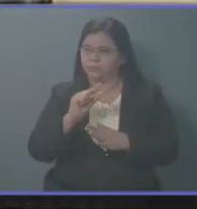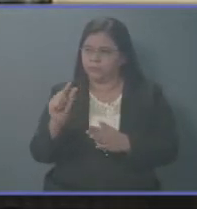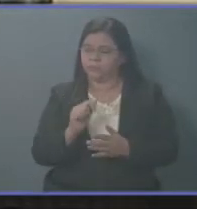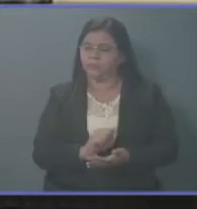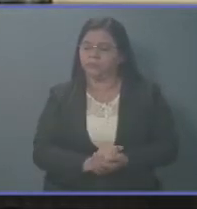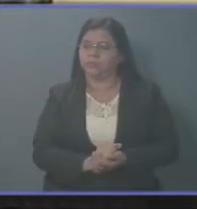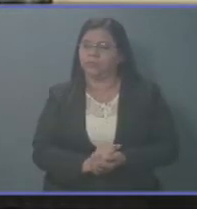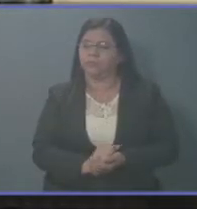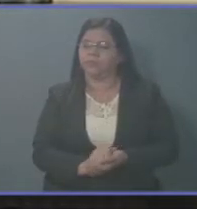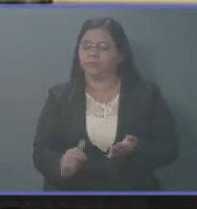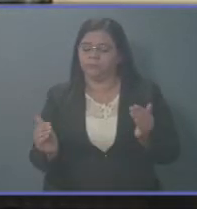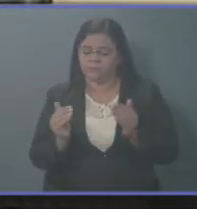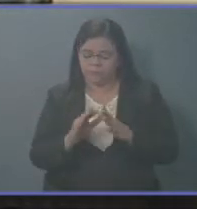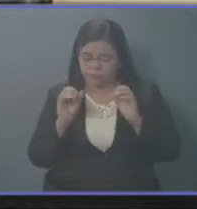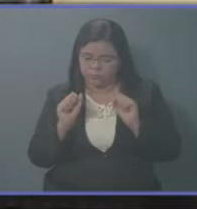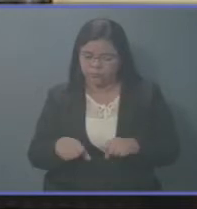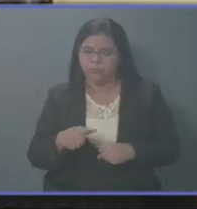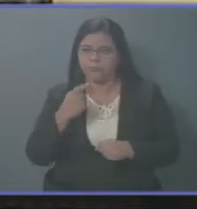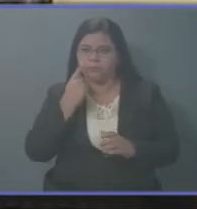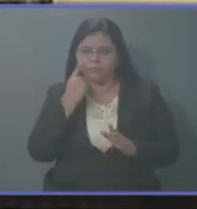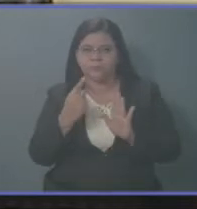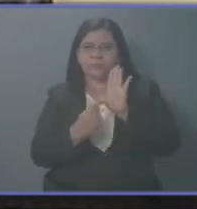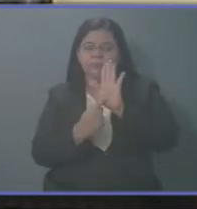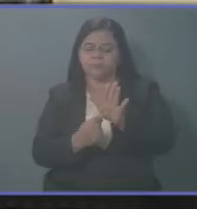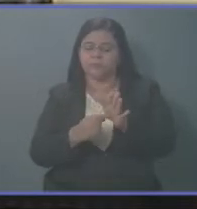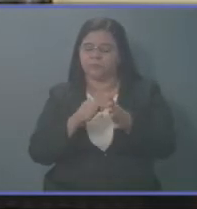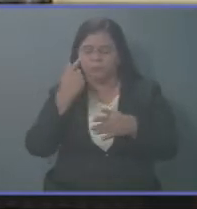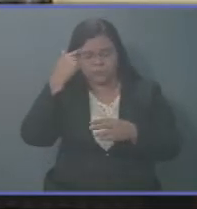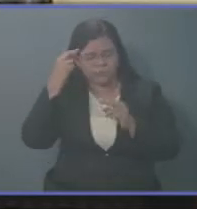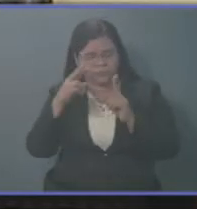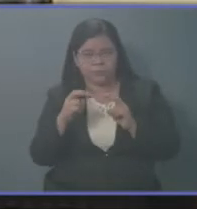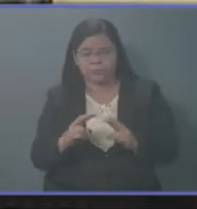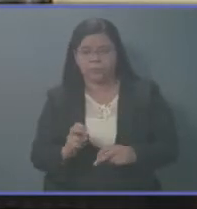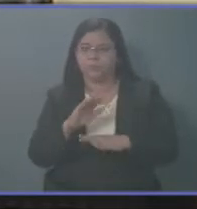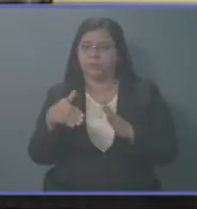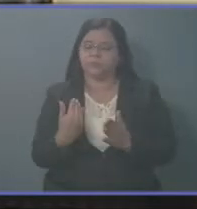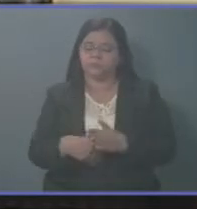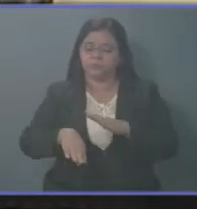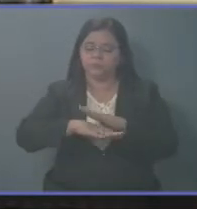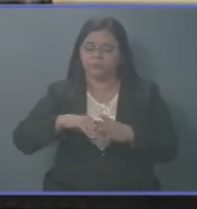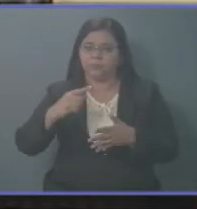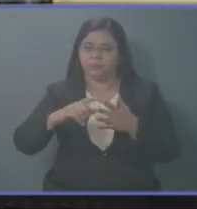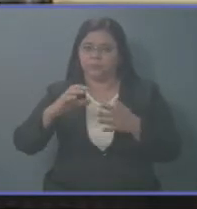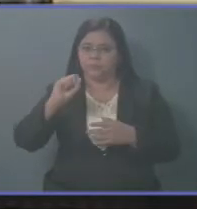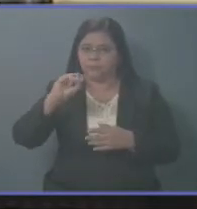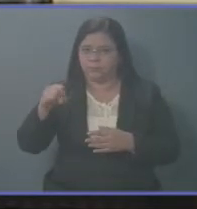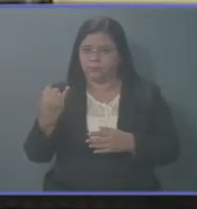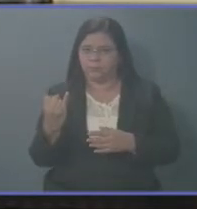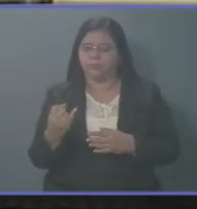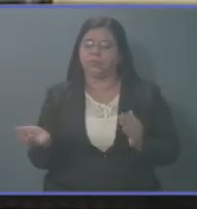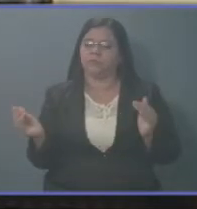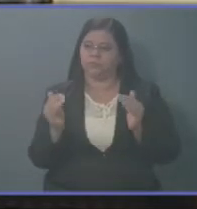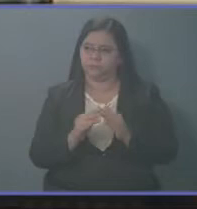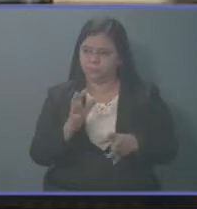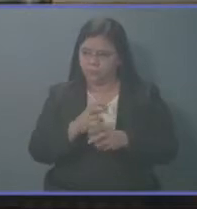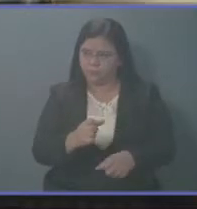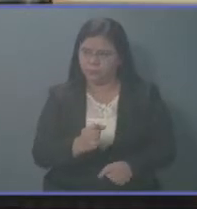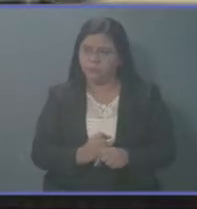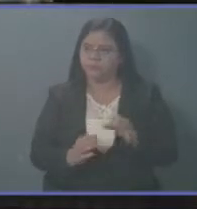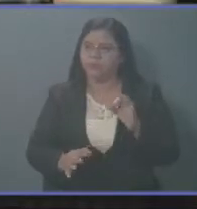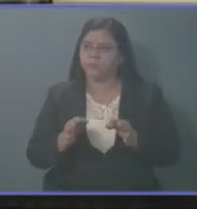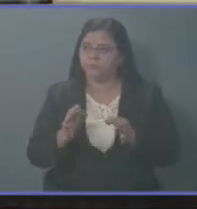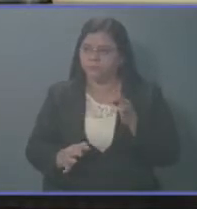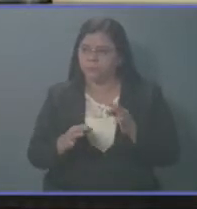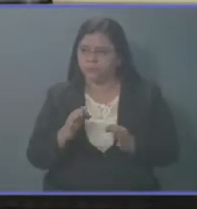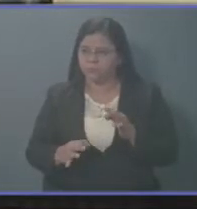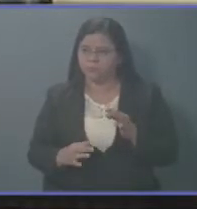aplicación. También debe traerse a colación en el presente análisis que, de acuerdo a la Sala de lo Constitucional, la seguridad jurídica como concepto inmaterial constituye